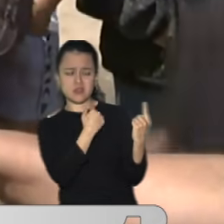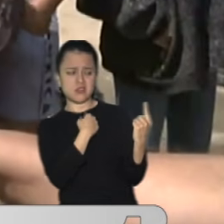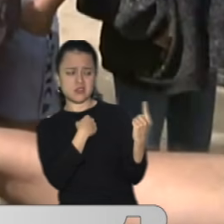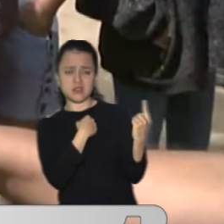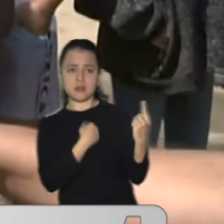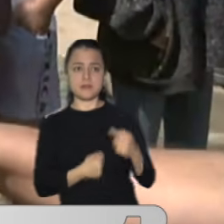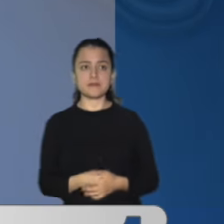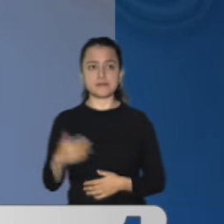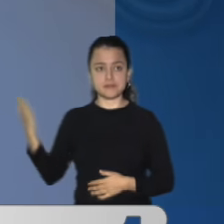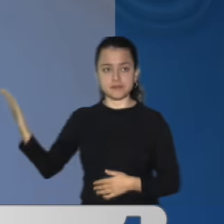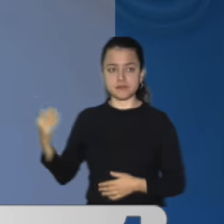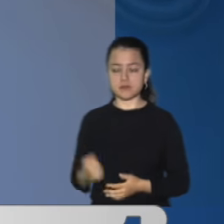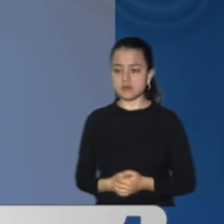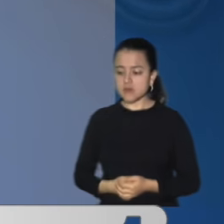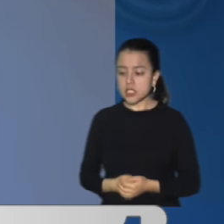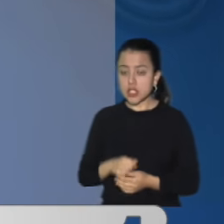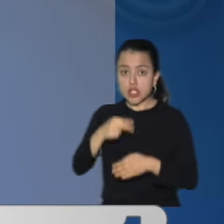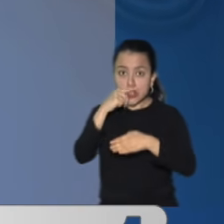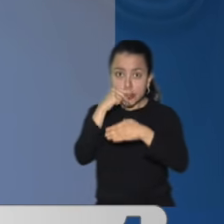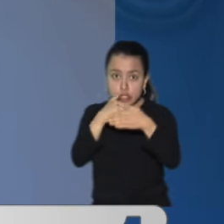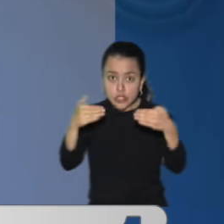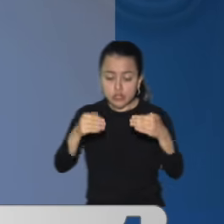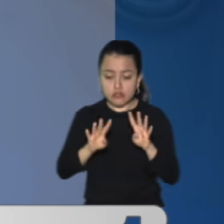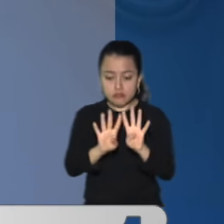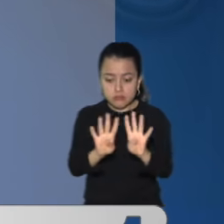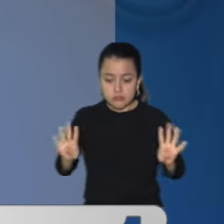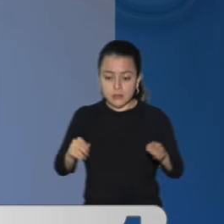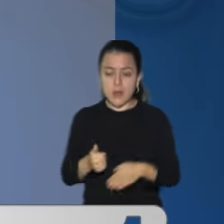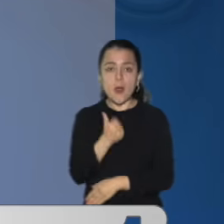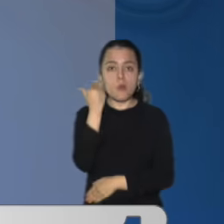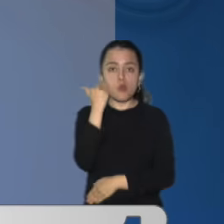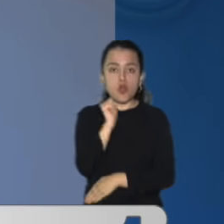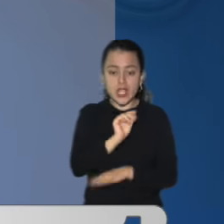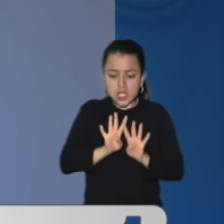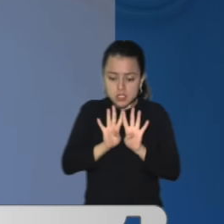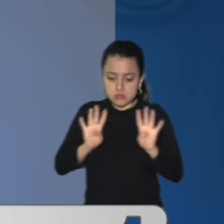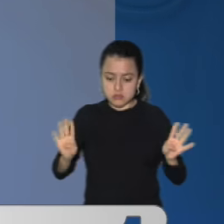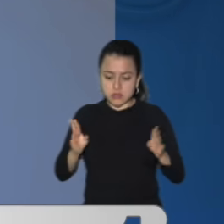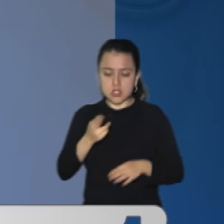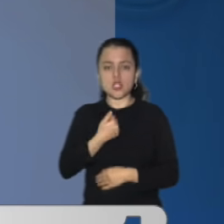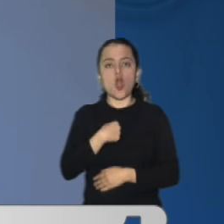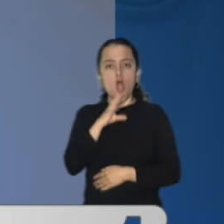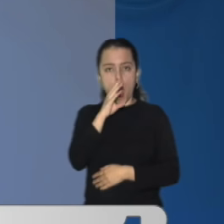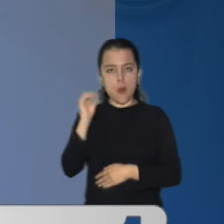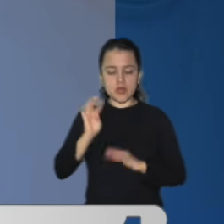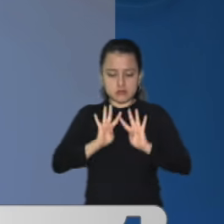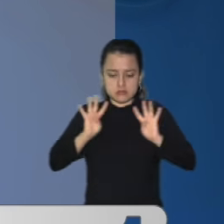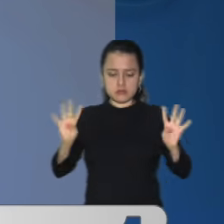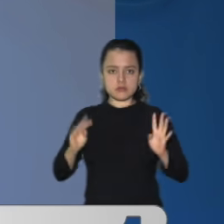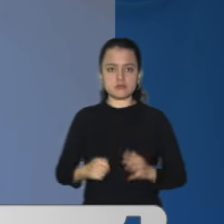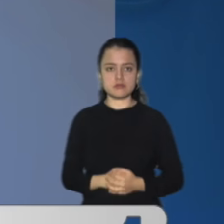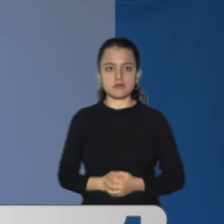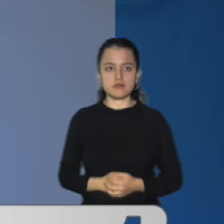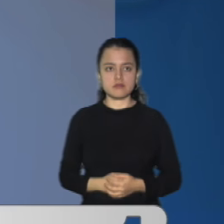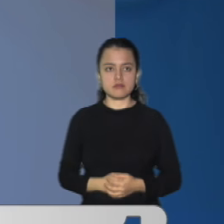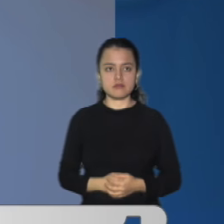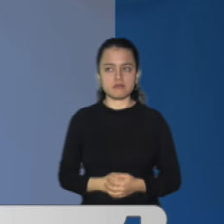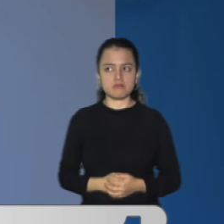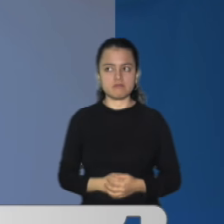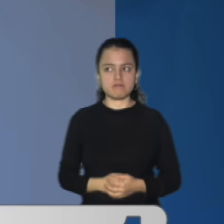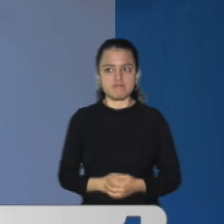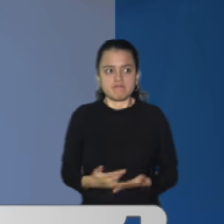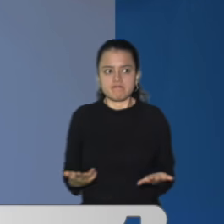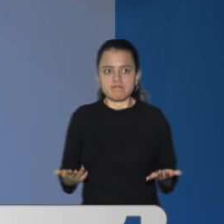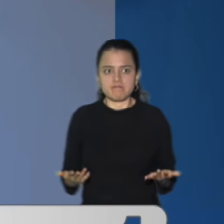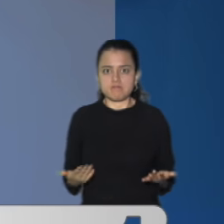y después íbamos nosotros. Posteriormente vino lo peor para ellos. Nosotros nos encerramos en la casa y habían niños. Y aún